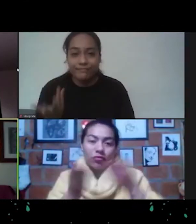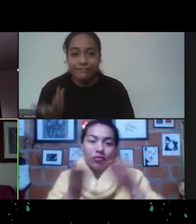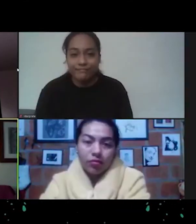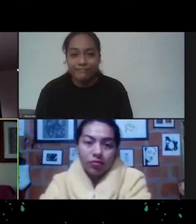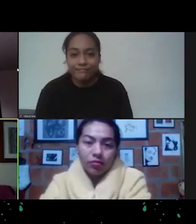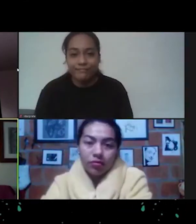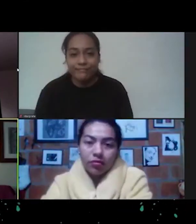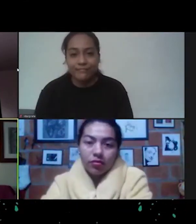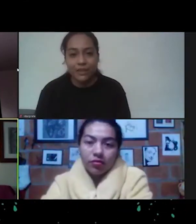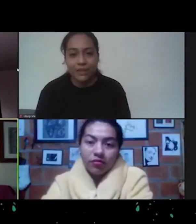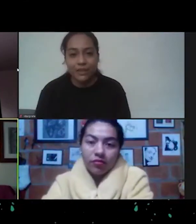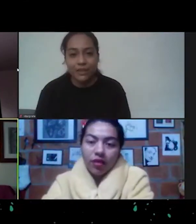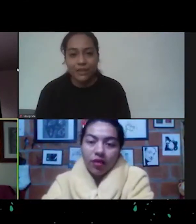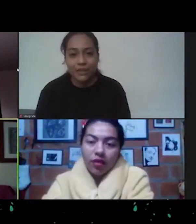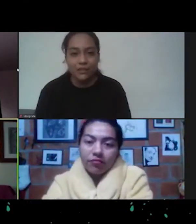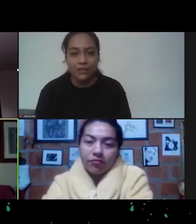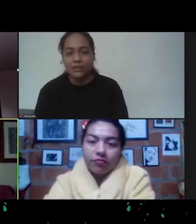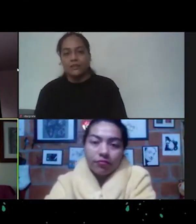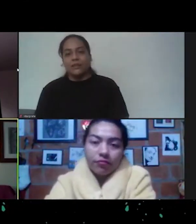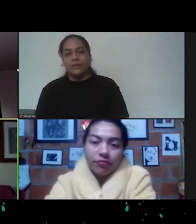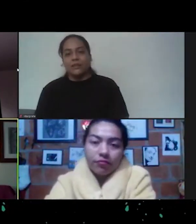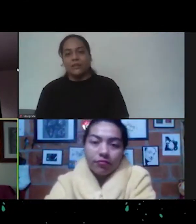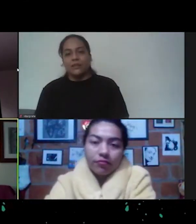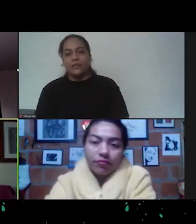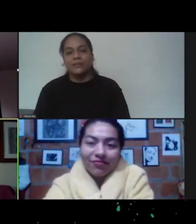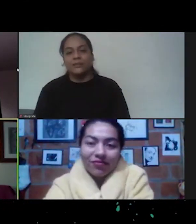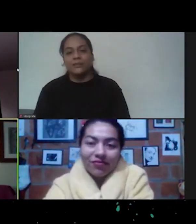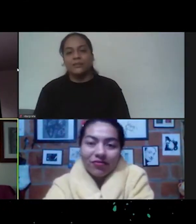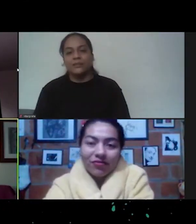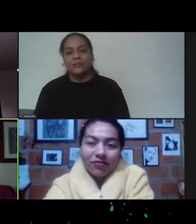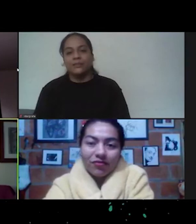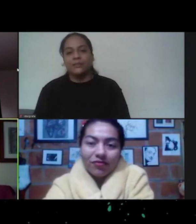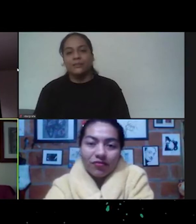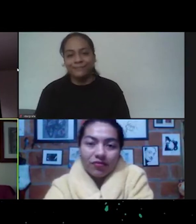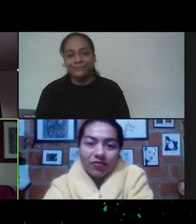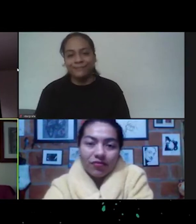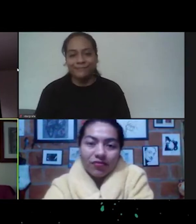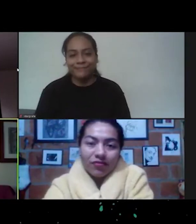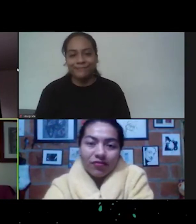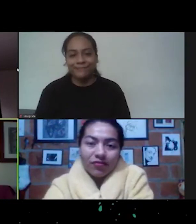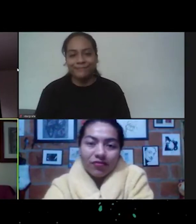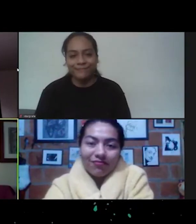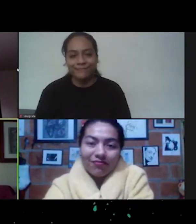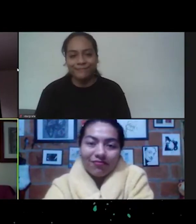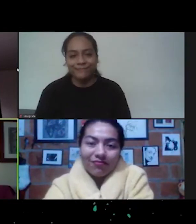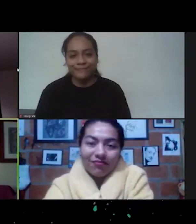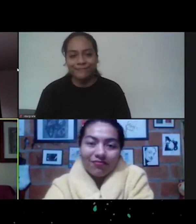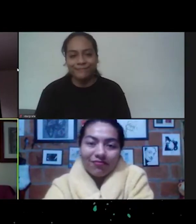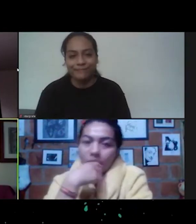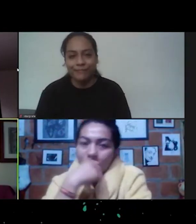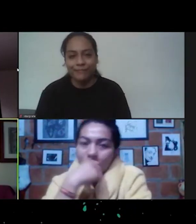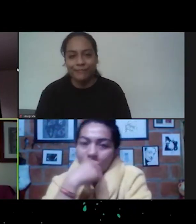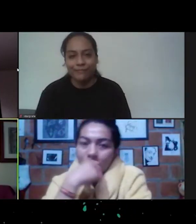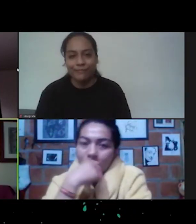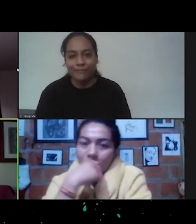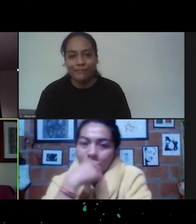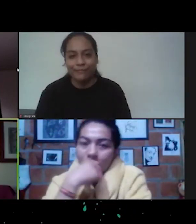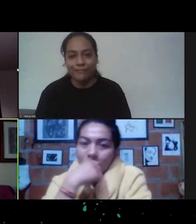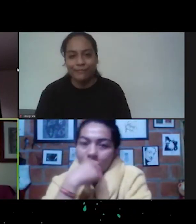y en especial a Luz Ángela por compartirnos sus valiosas reflexiones sobre su proceso